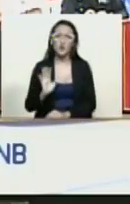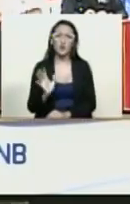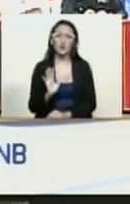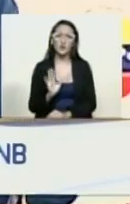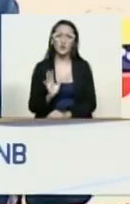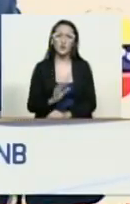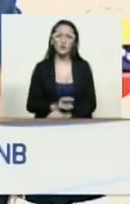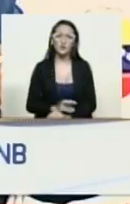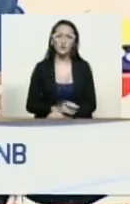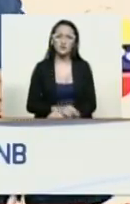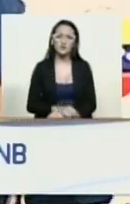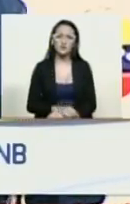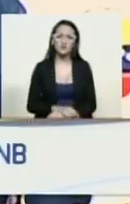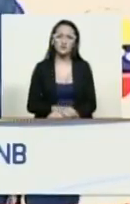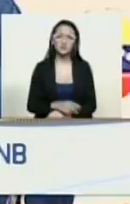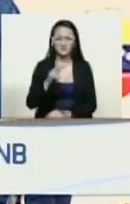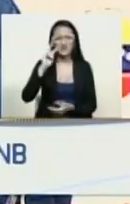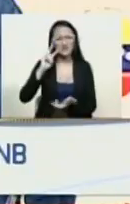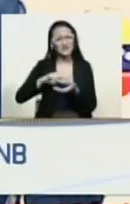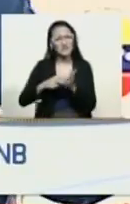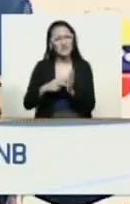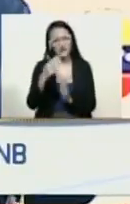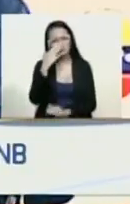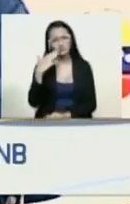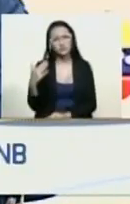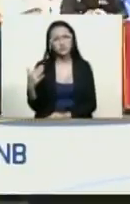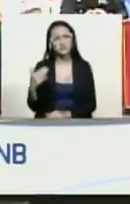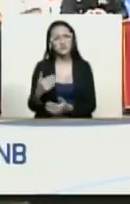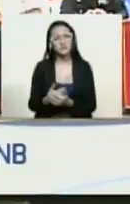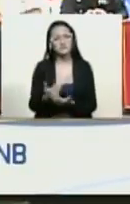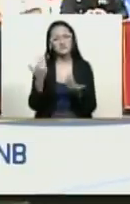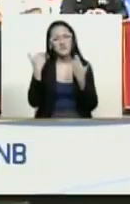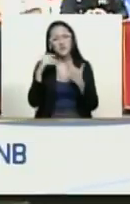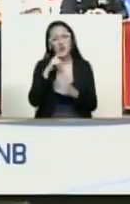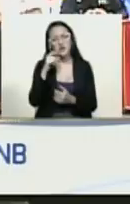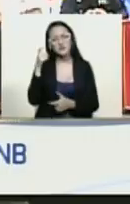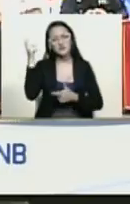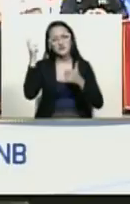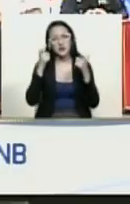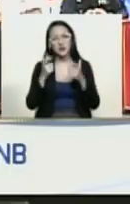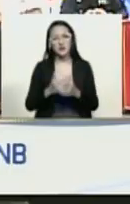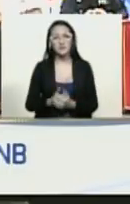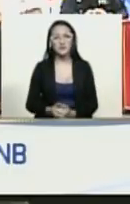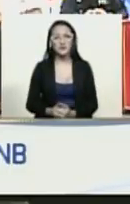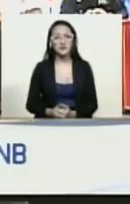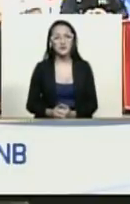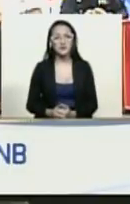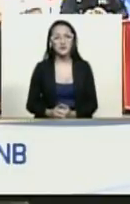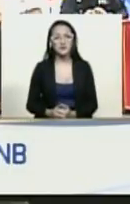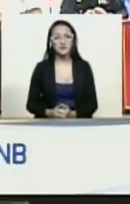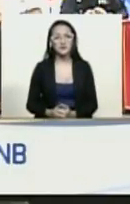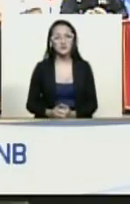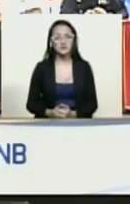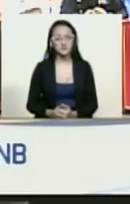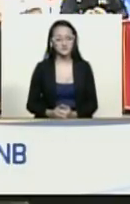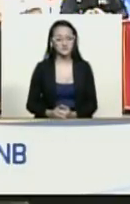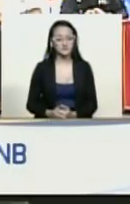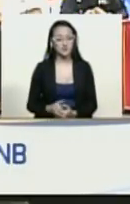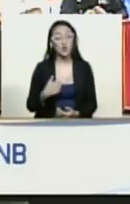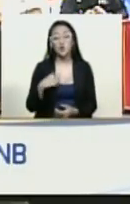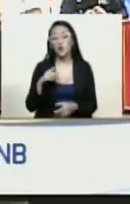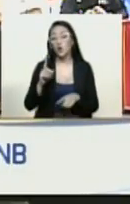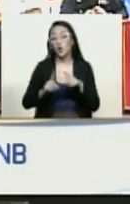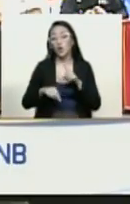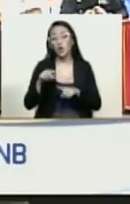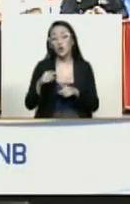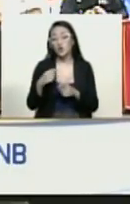El minimalismo, ustedes saben qué es. A mí me lo enseñó el comandante Chávez, como casi todo lo que yo soy es